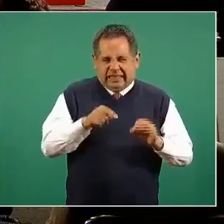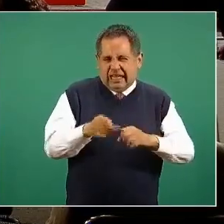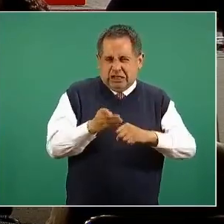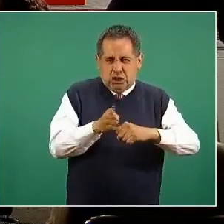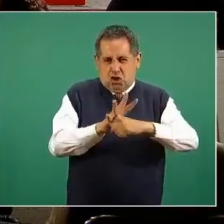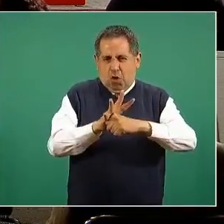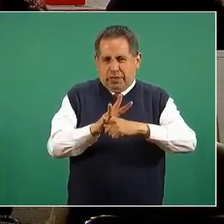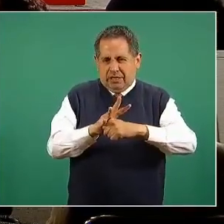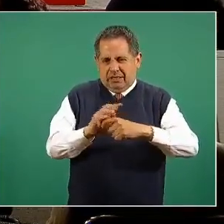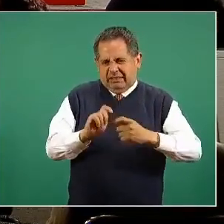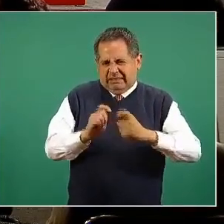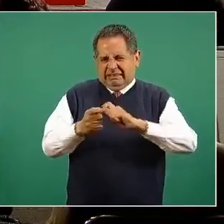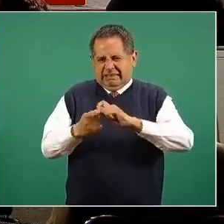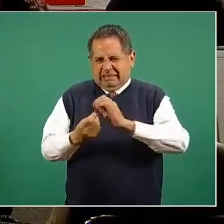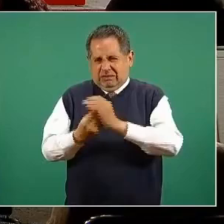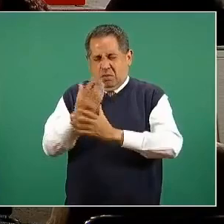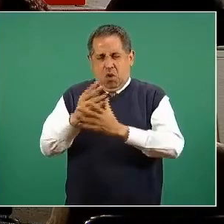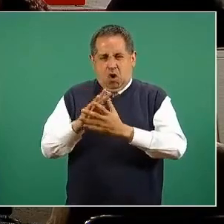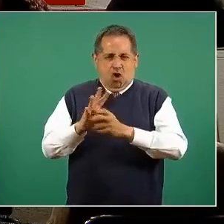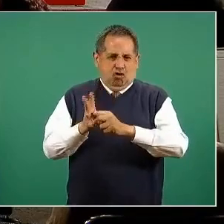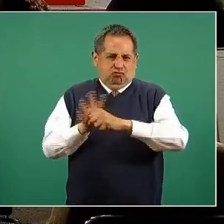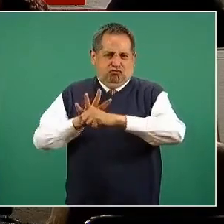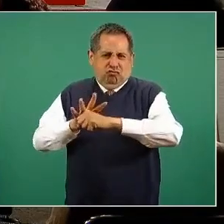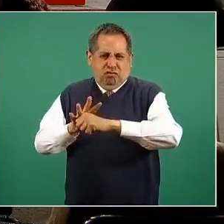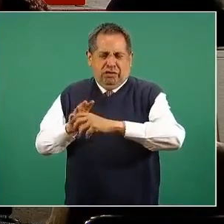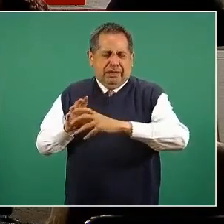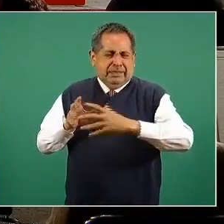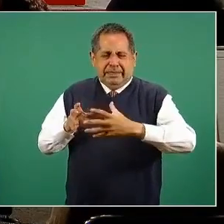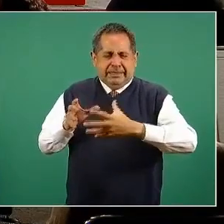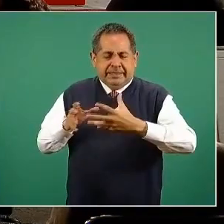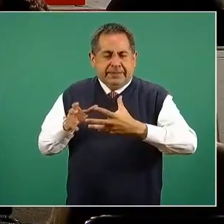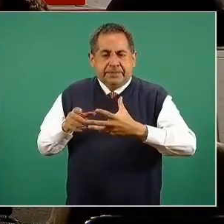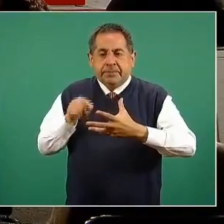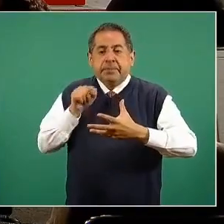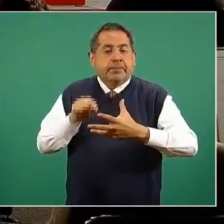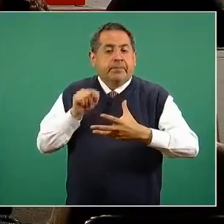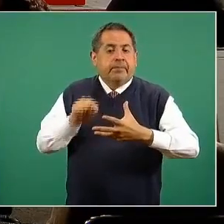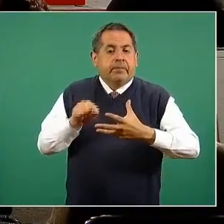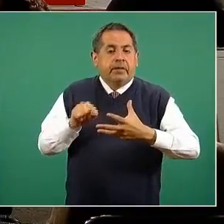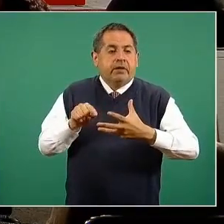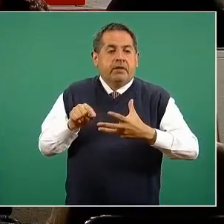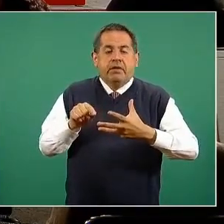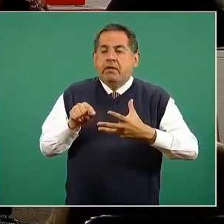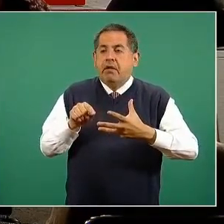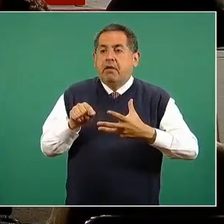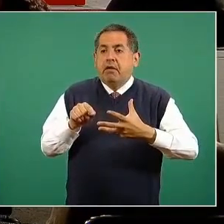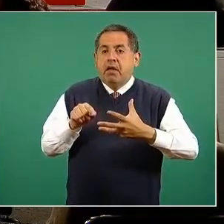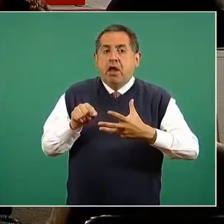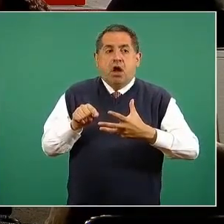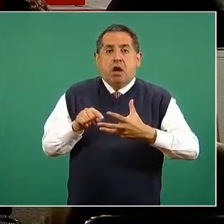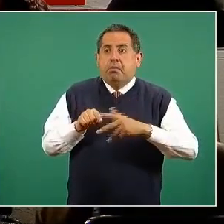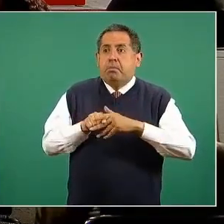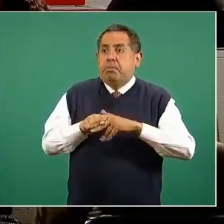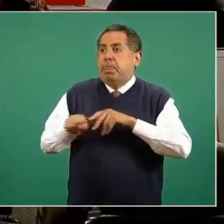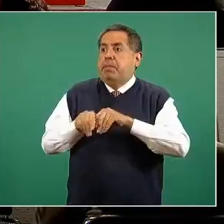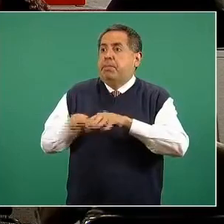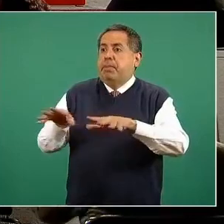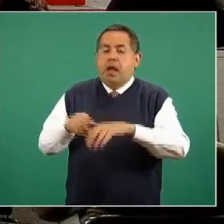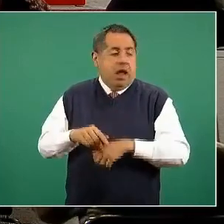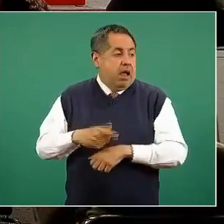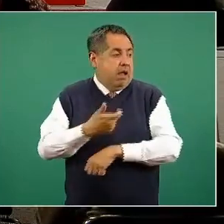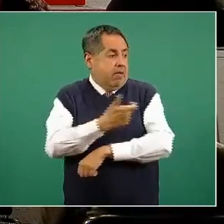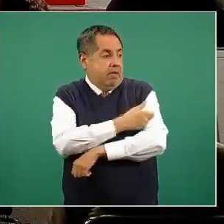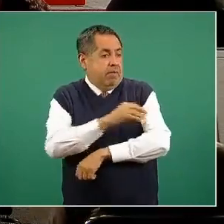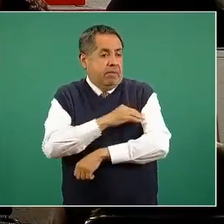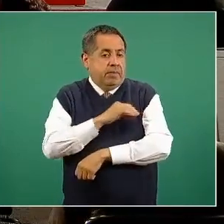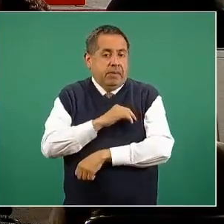de alteraciones o cambios genéticos escape o permita que el virus escape a la respuesta inmune